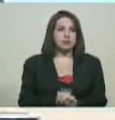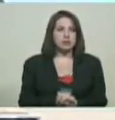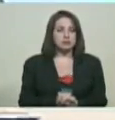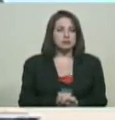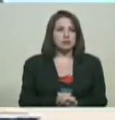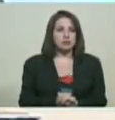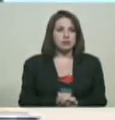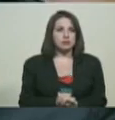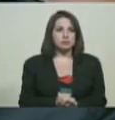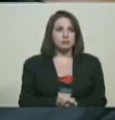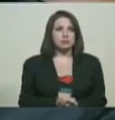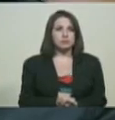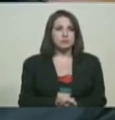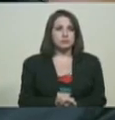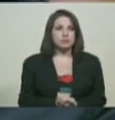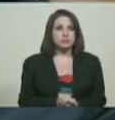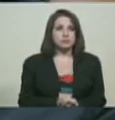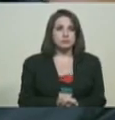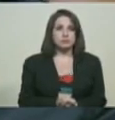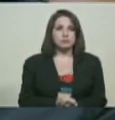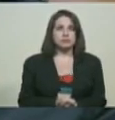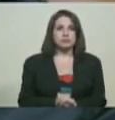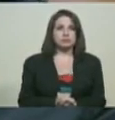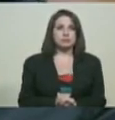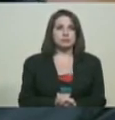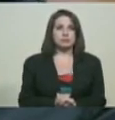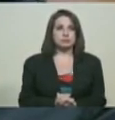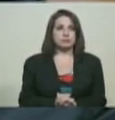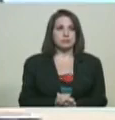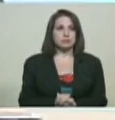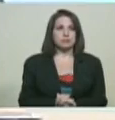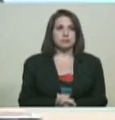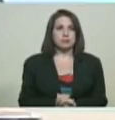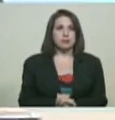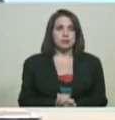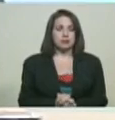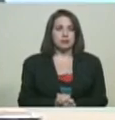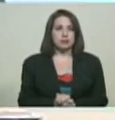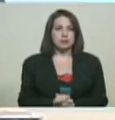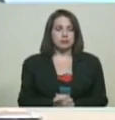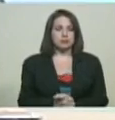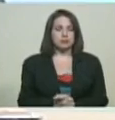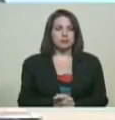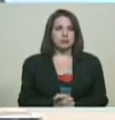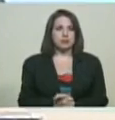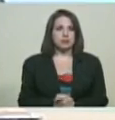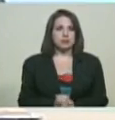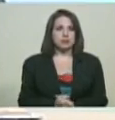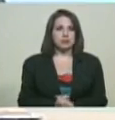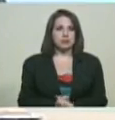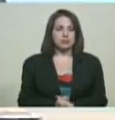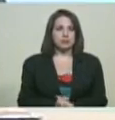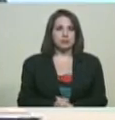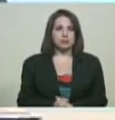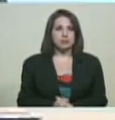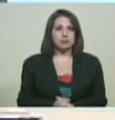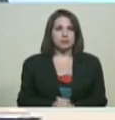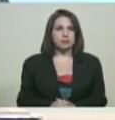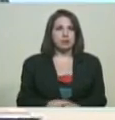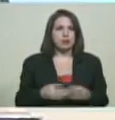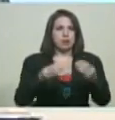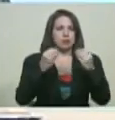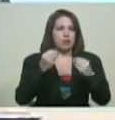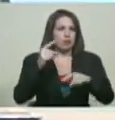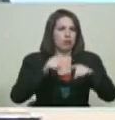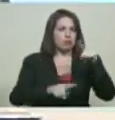mártir jorge rodríguez padre que murió en los calabozos